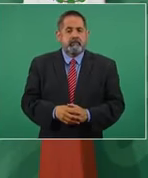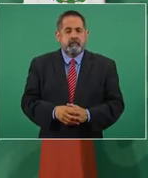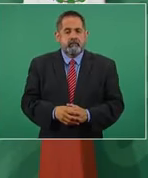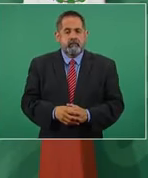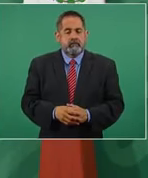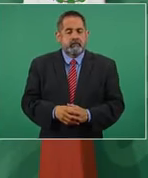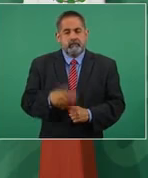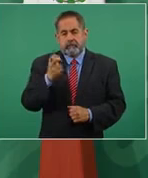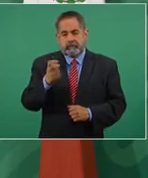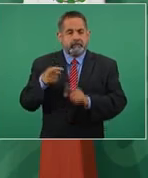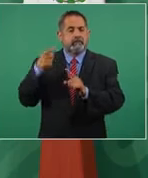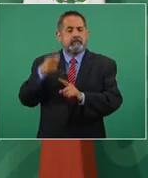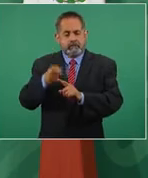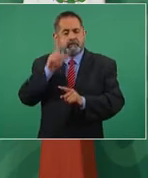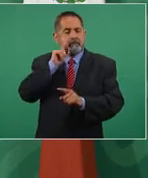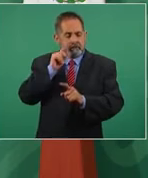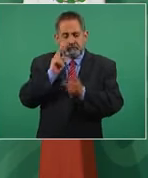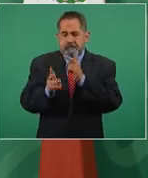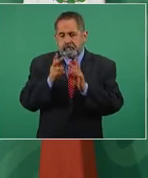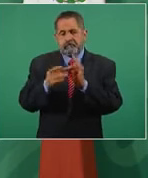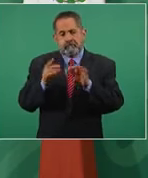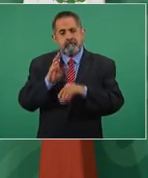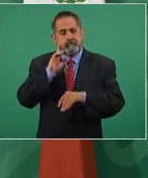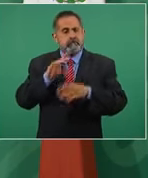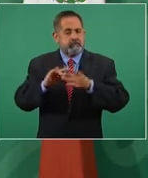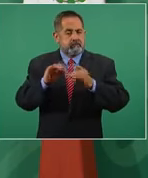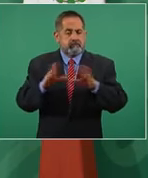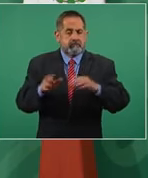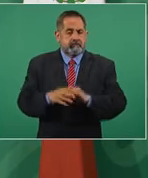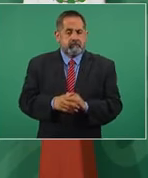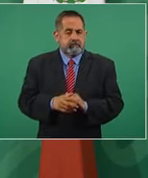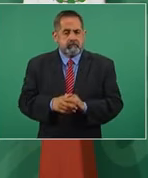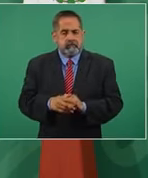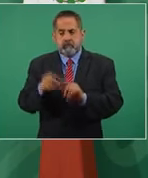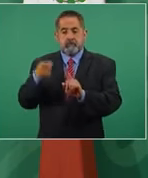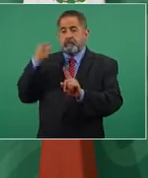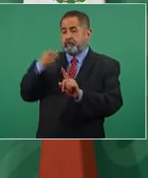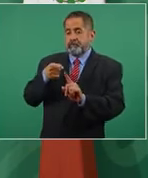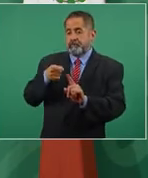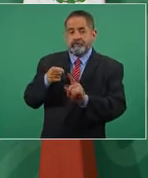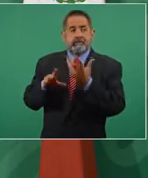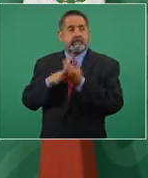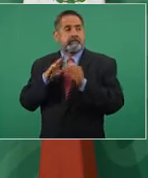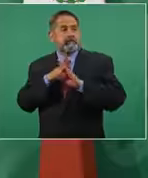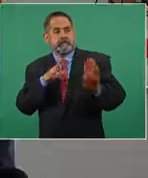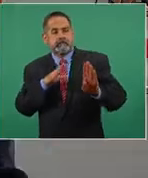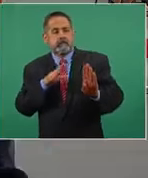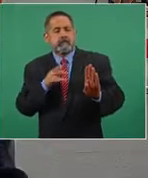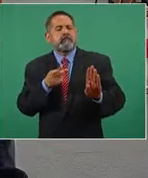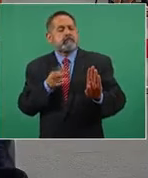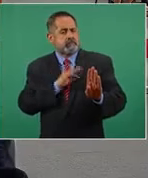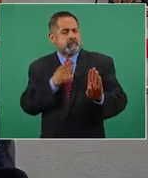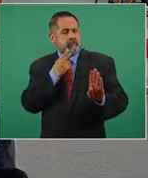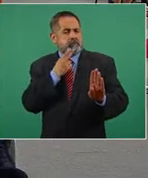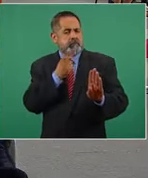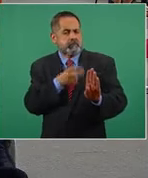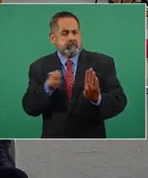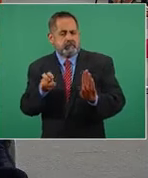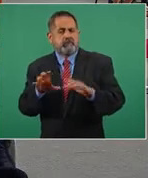Sobre este tema vamos a hablar mañana. Claro, no es migración, pero sí hay una relación,